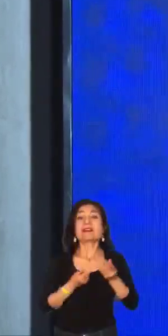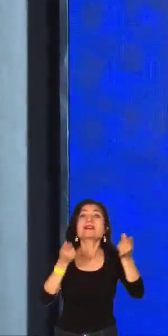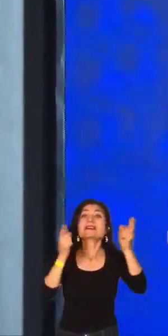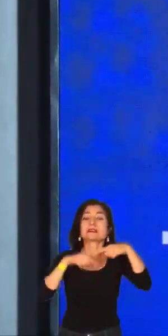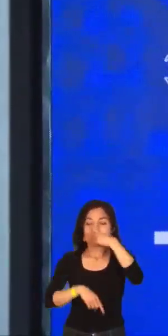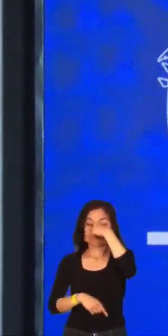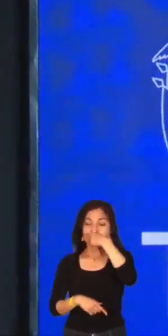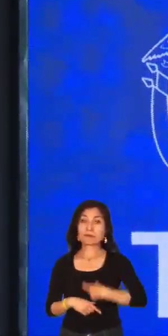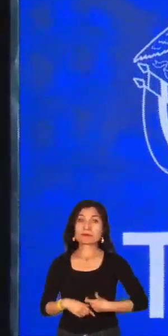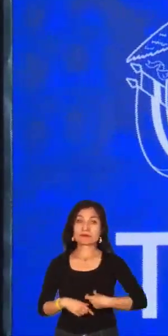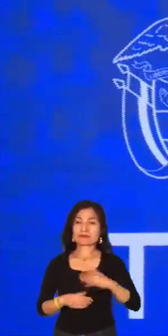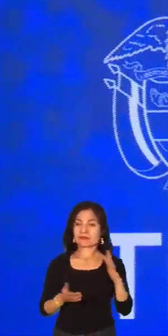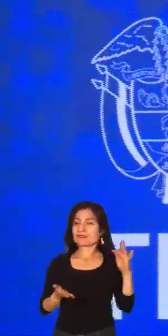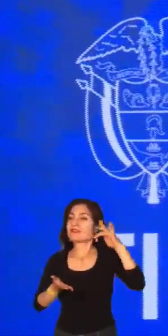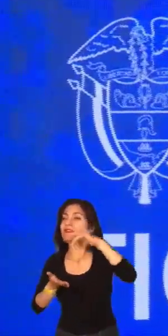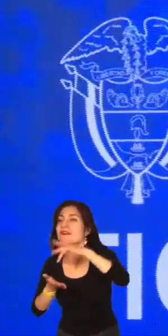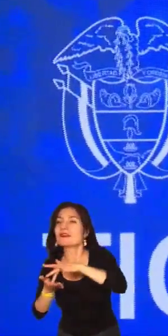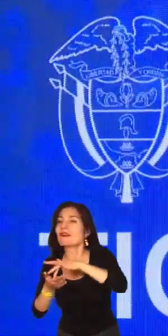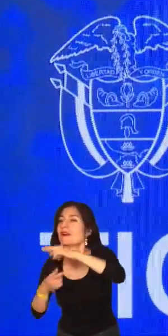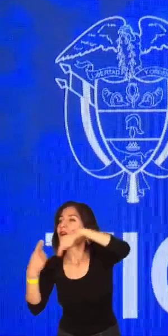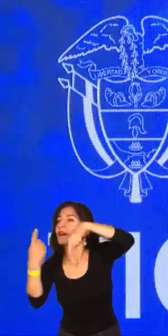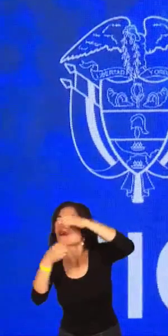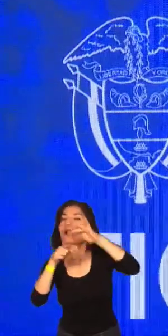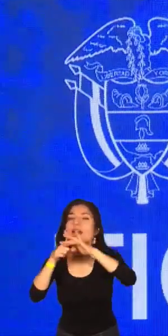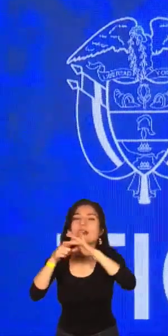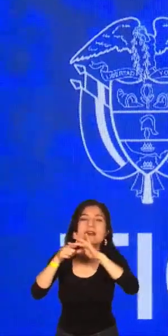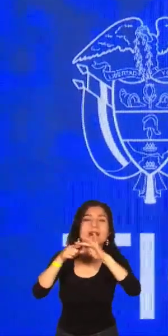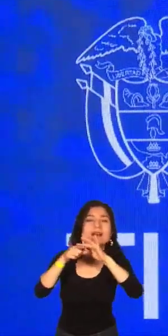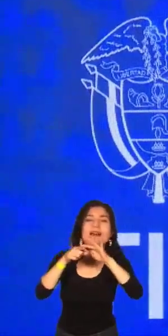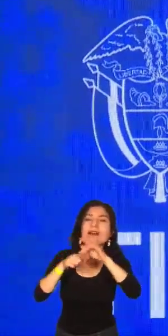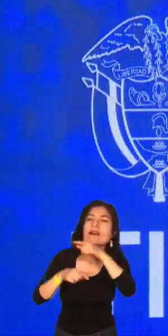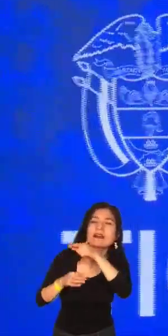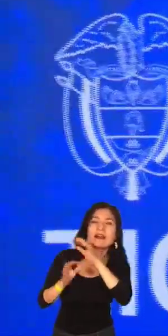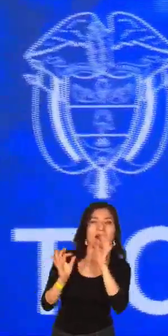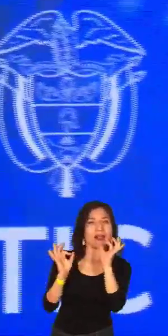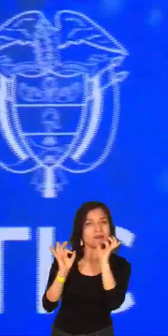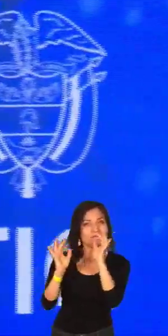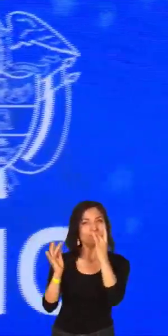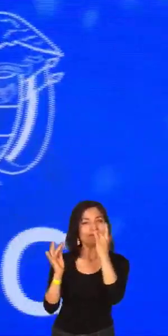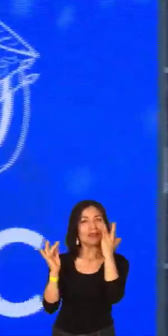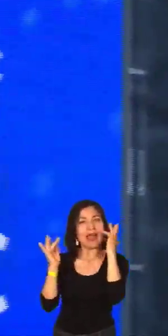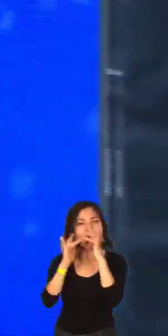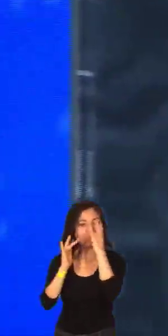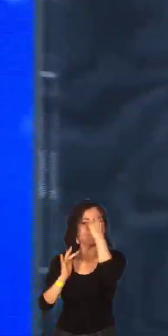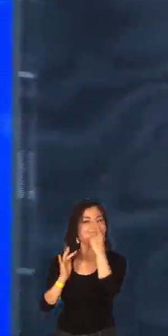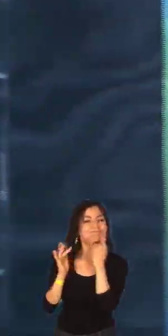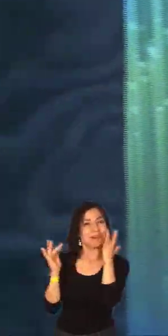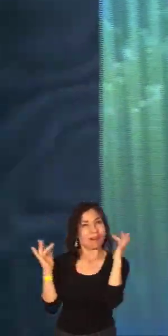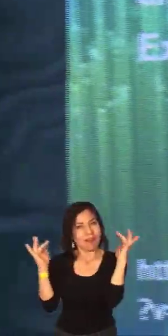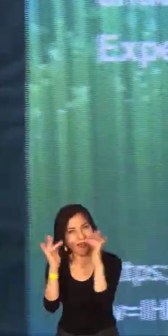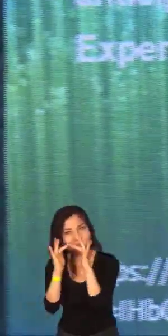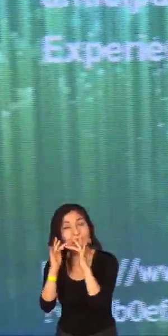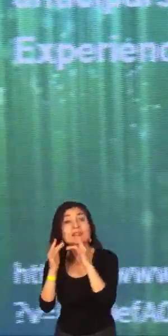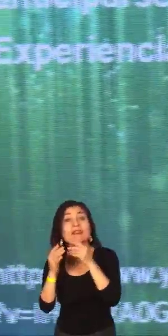experiencia de la persona turista y que la experiencia sea sostenible. No tiene sentido que nosotros